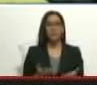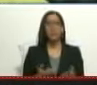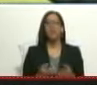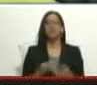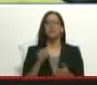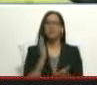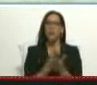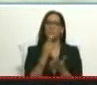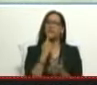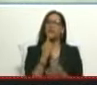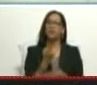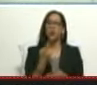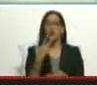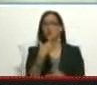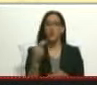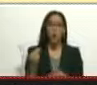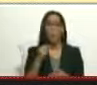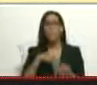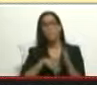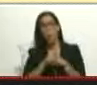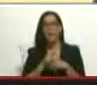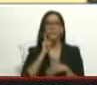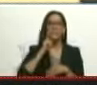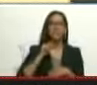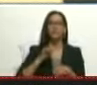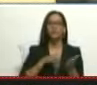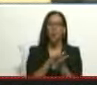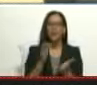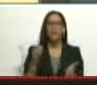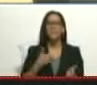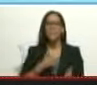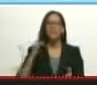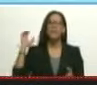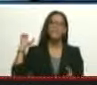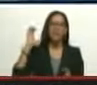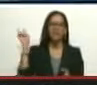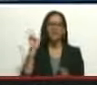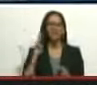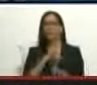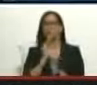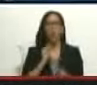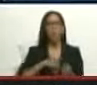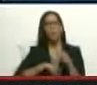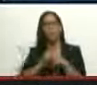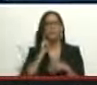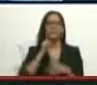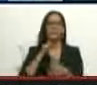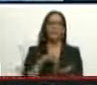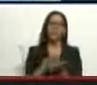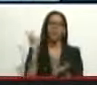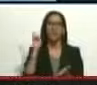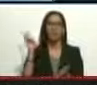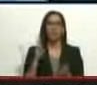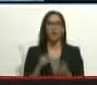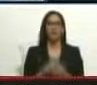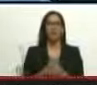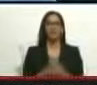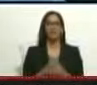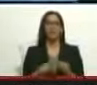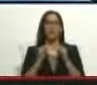les dijo, no voy a mentir sobre mi patria, Venezuela, no voy a mentir sobre Venezuela. Y se